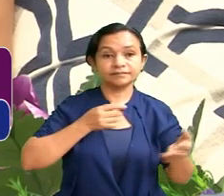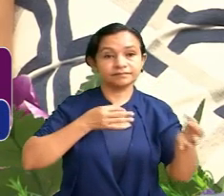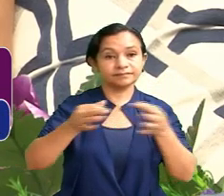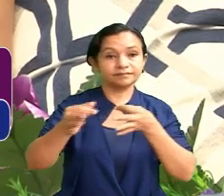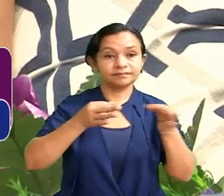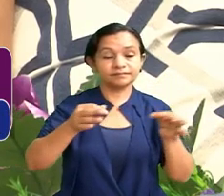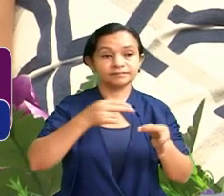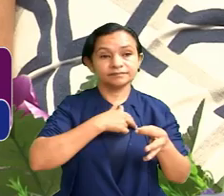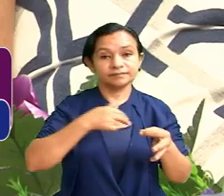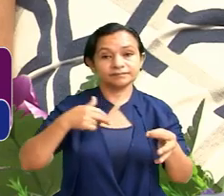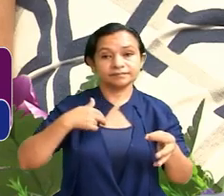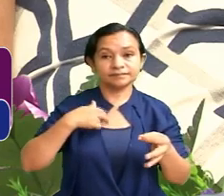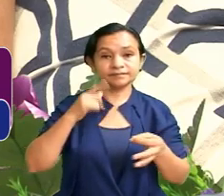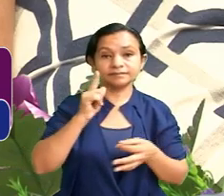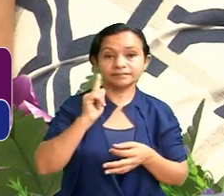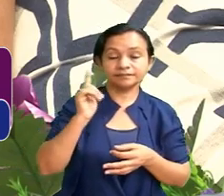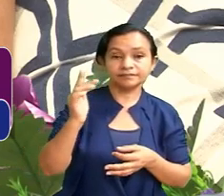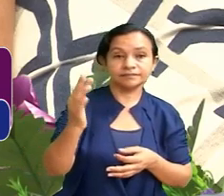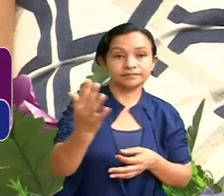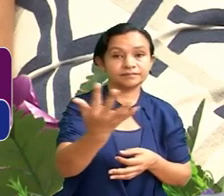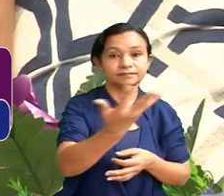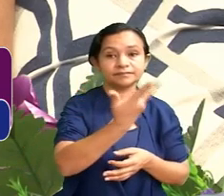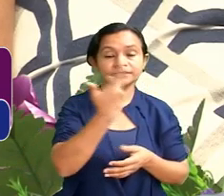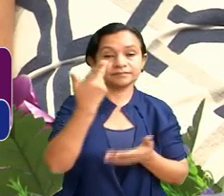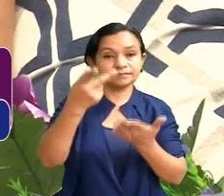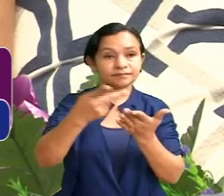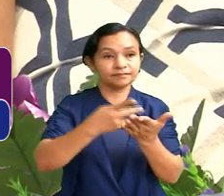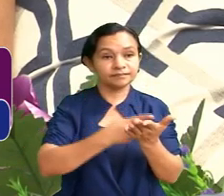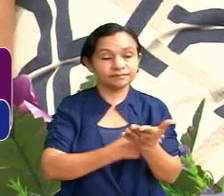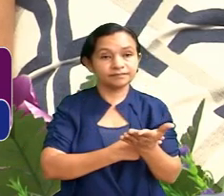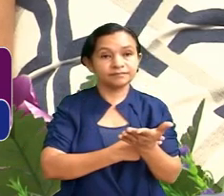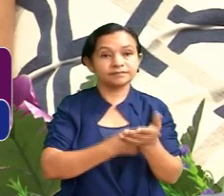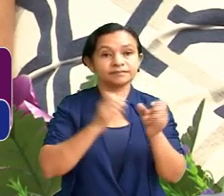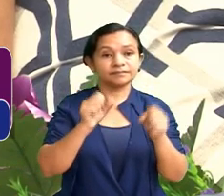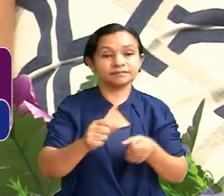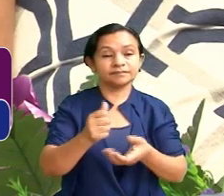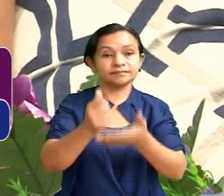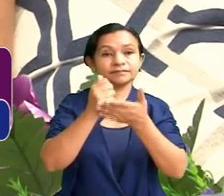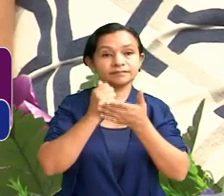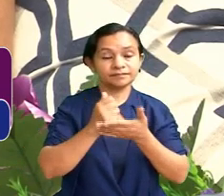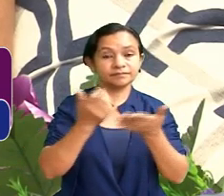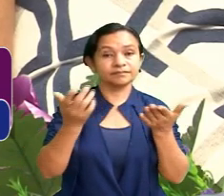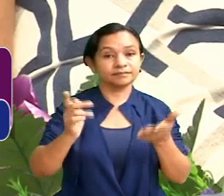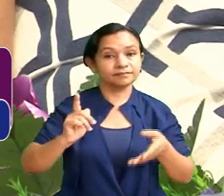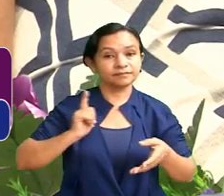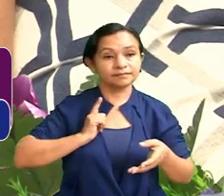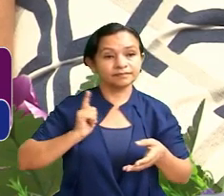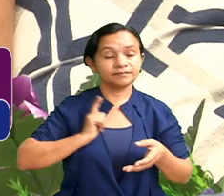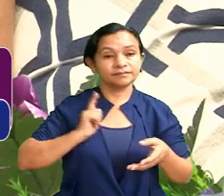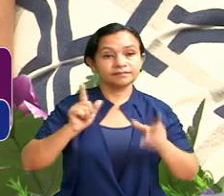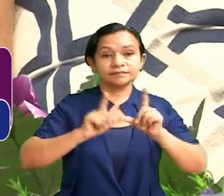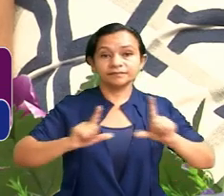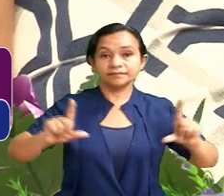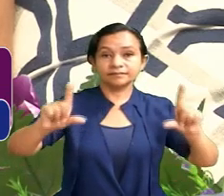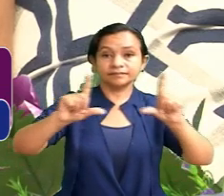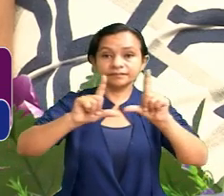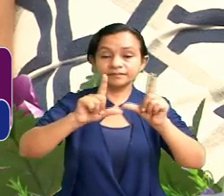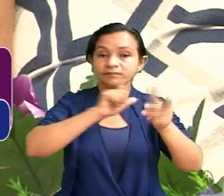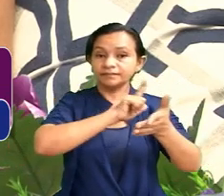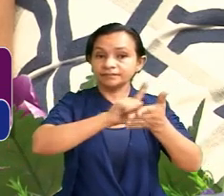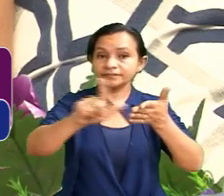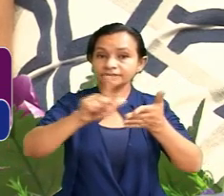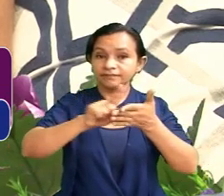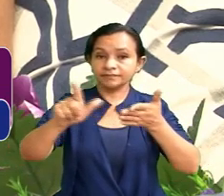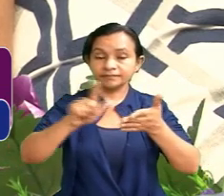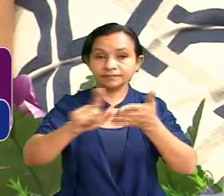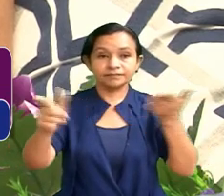ejecutando todos todos los proyectos que nos permitan realmente a nosotros contar con los sitios las áreas de limpieza pública de